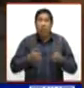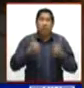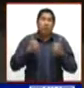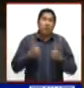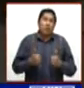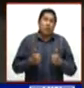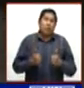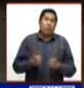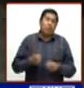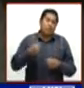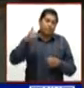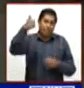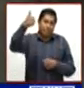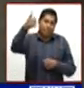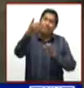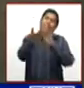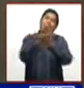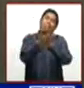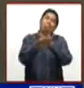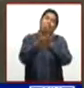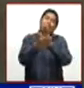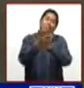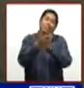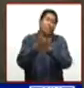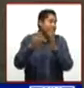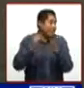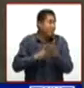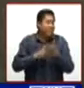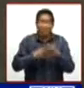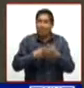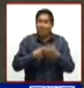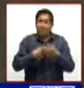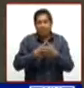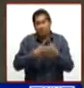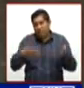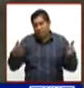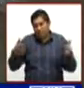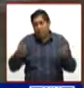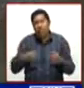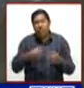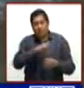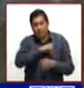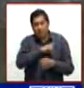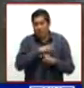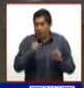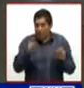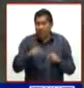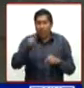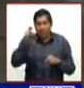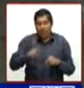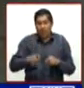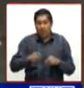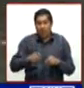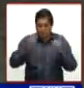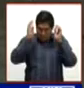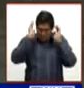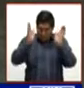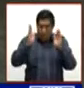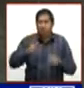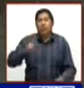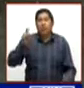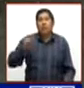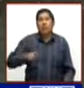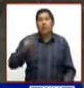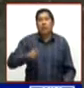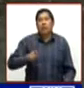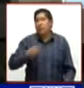Bueno, punto alto, felicidades por la inauguración de este módulo policial. Eso es una primera parte, pero tiene que existir la atención